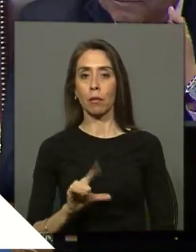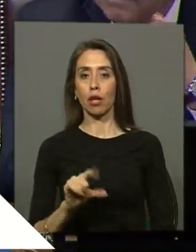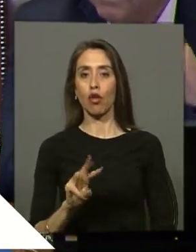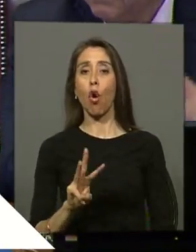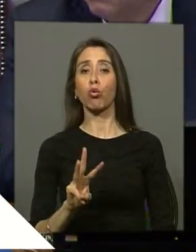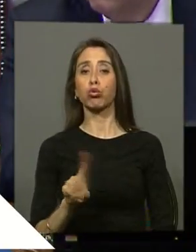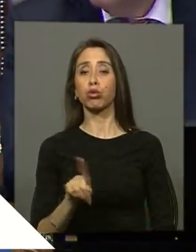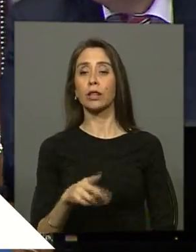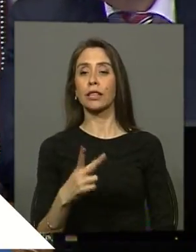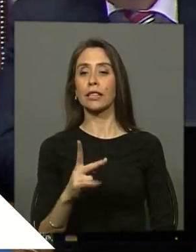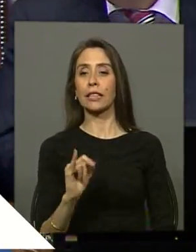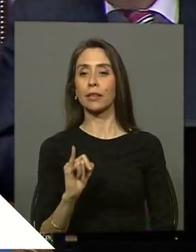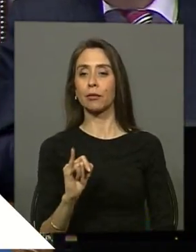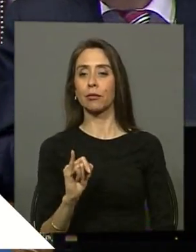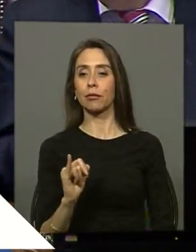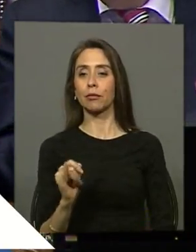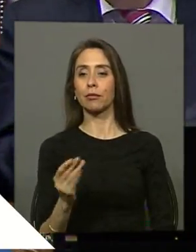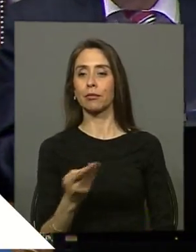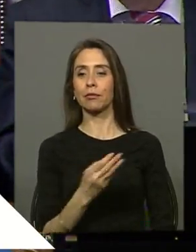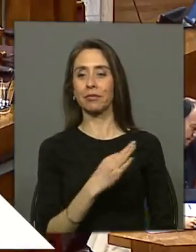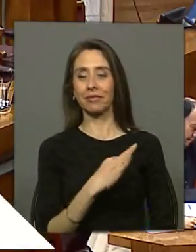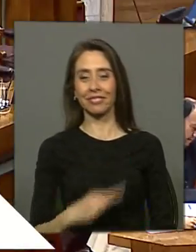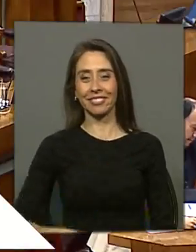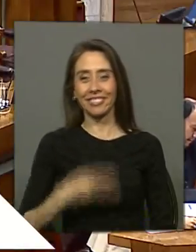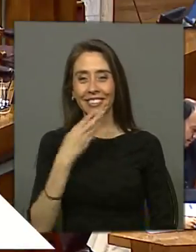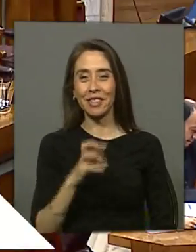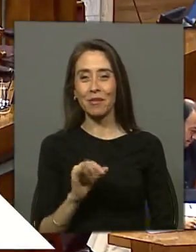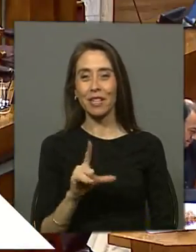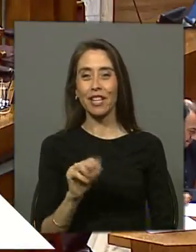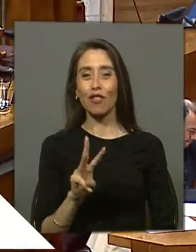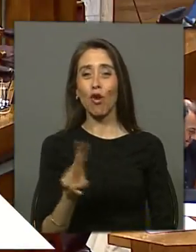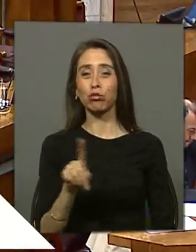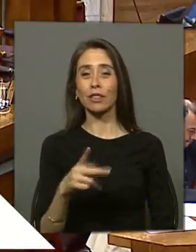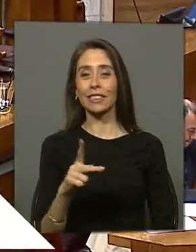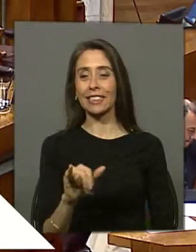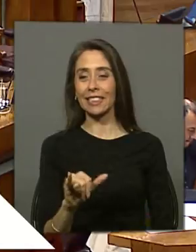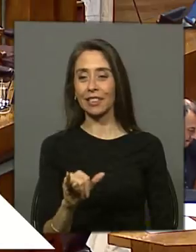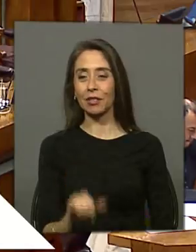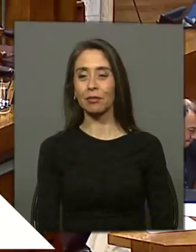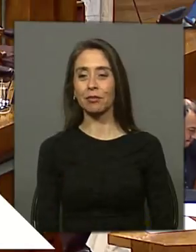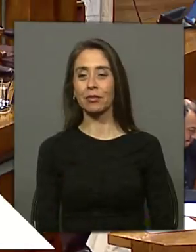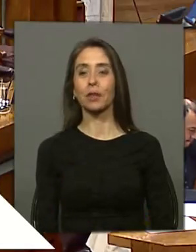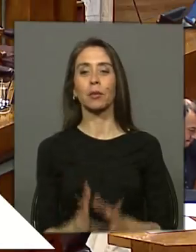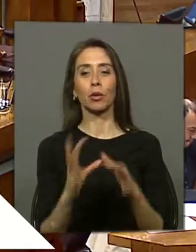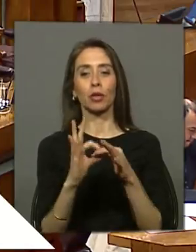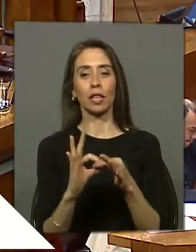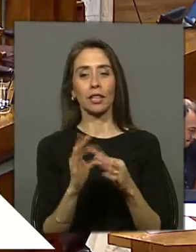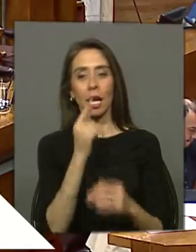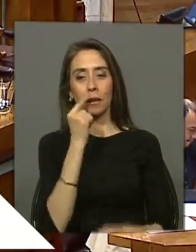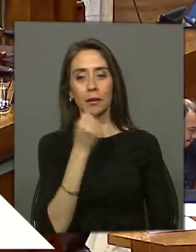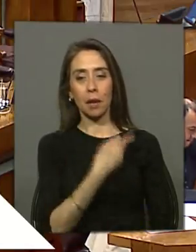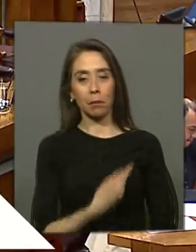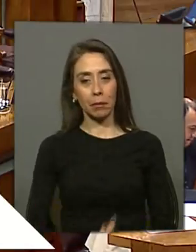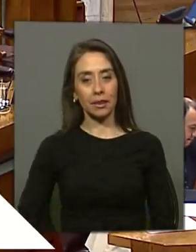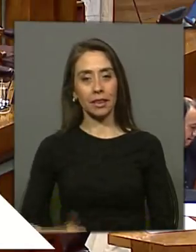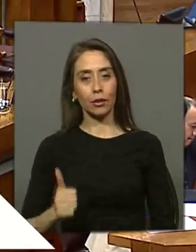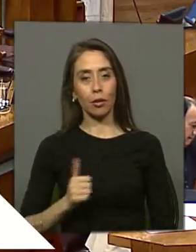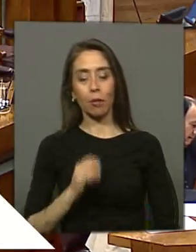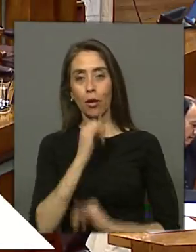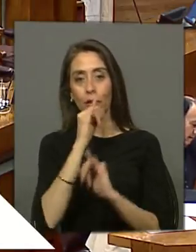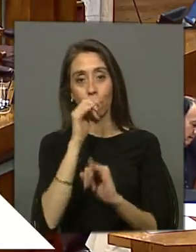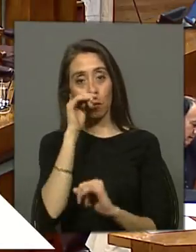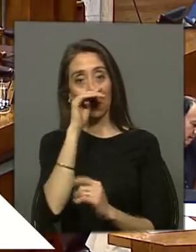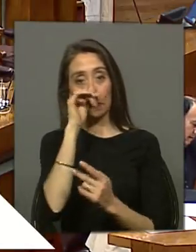tiene la palabra diputado Pilowski muchas gracias presidente honorable cámara cumplo con informar acerca del